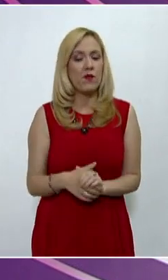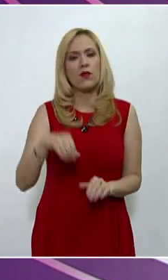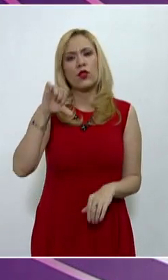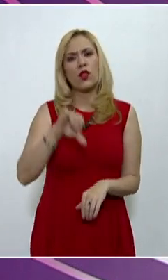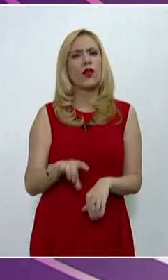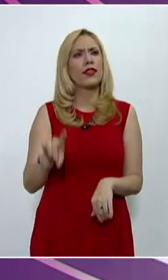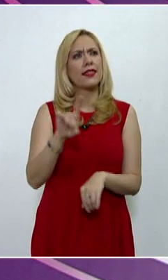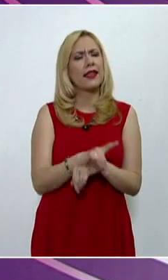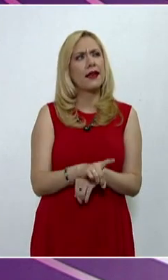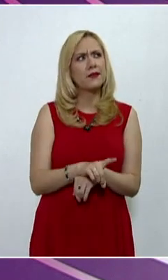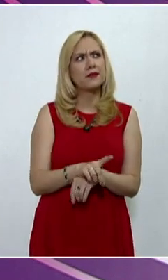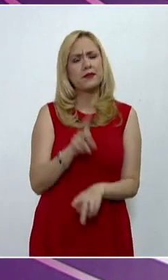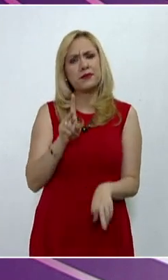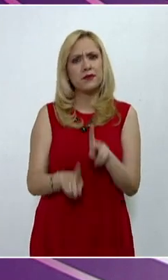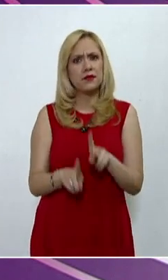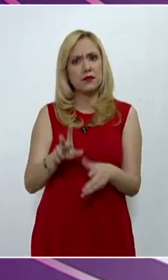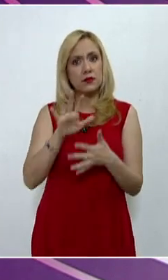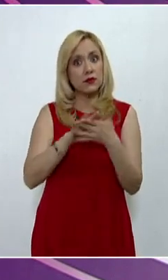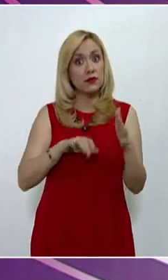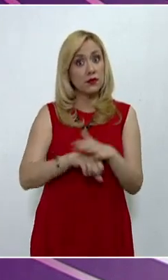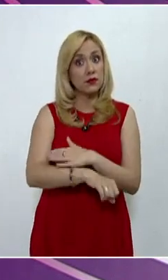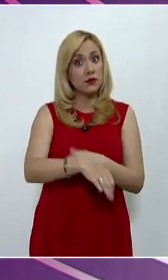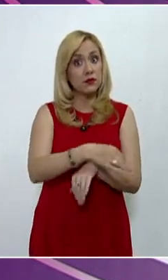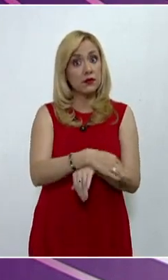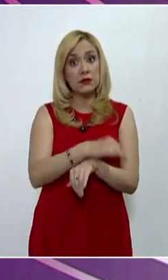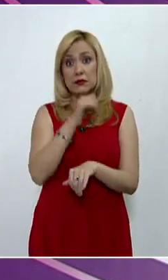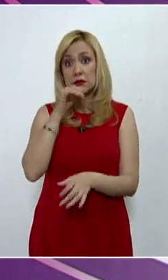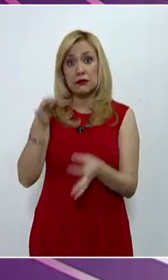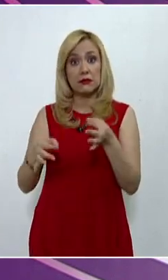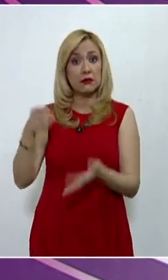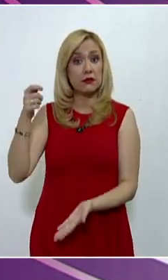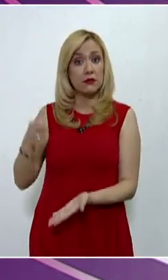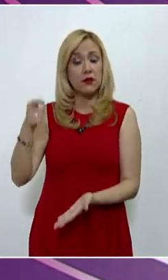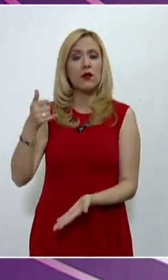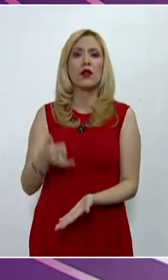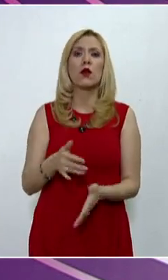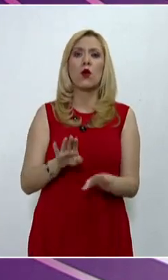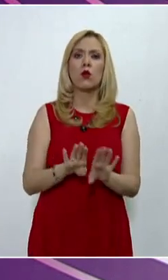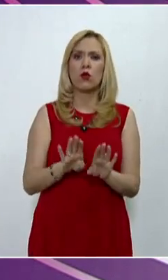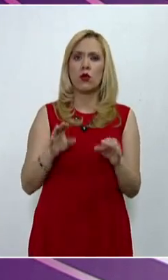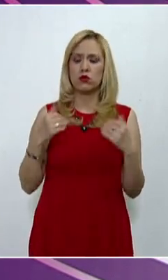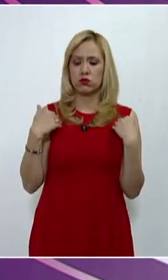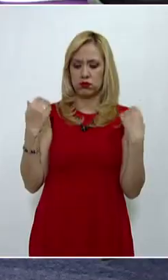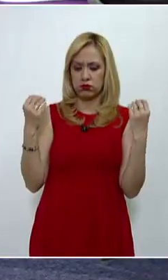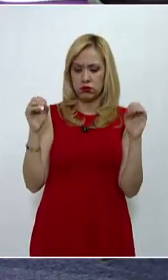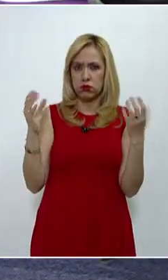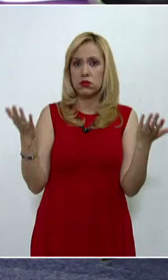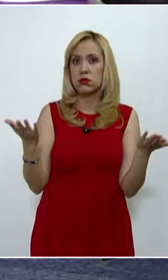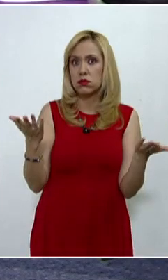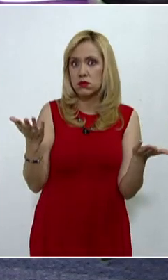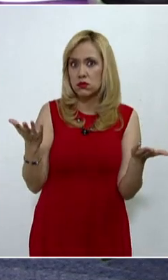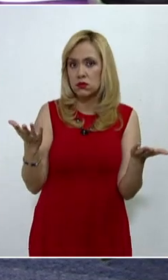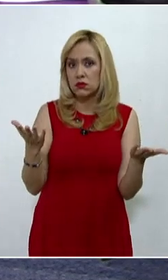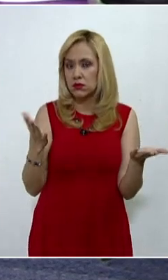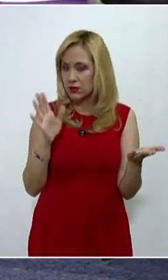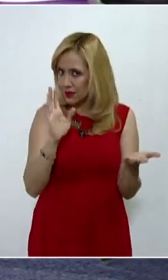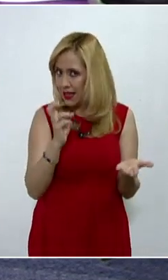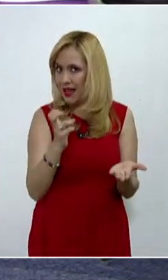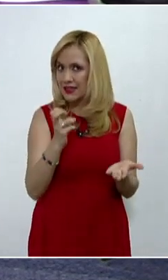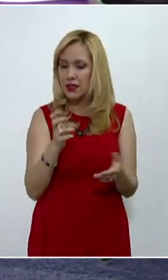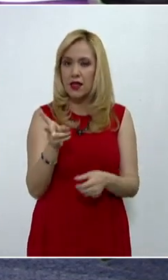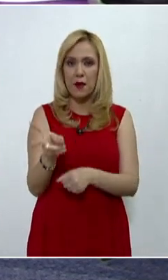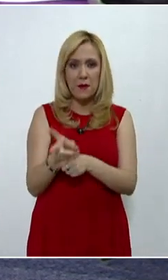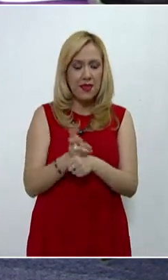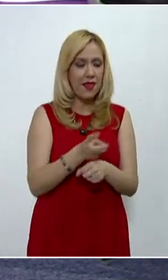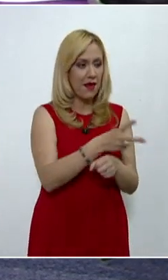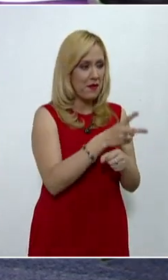vamos a platicar de la prisión preventiva y su tensión con el derecho a la presunción de inocencia. Para ello tengo invitados de lujo el día de hoy.